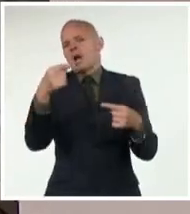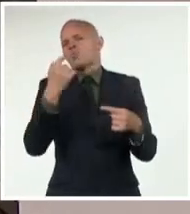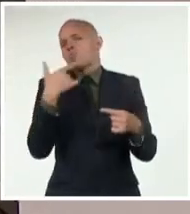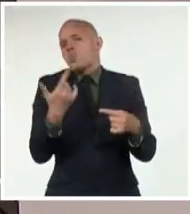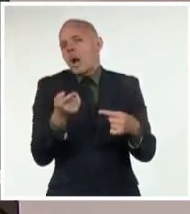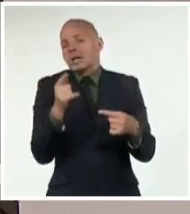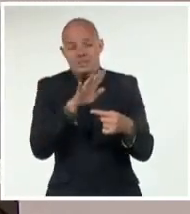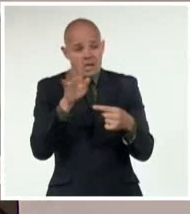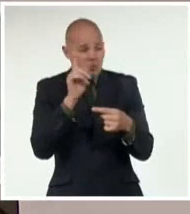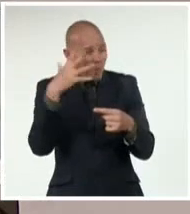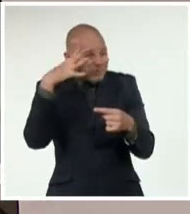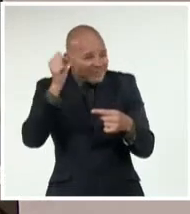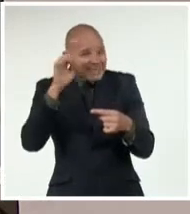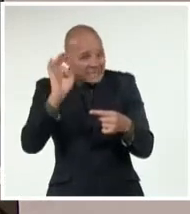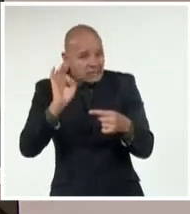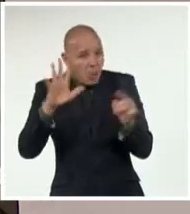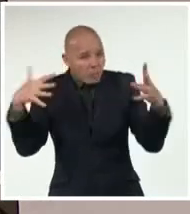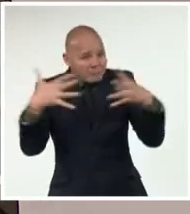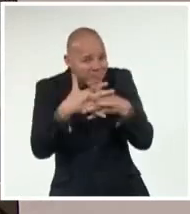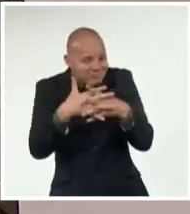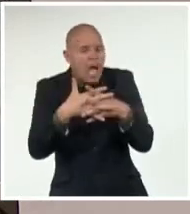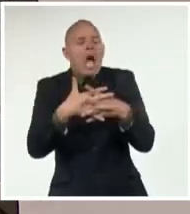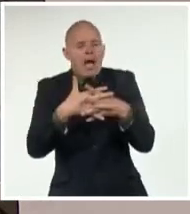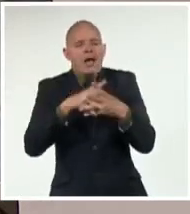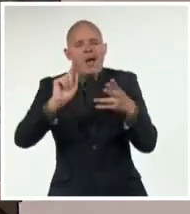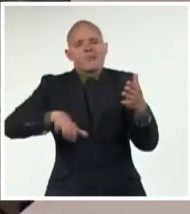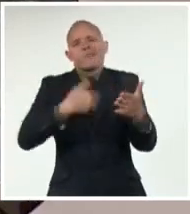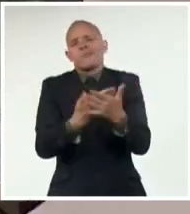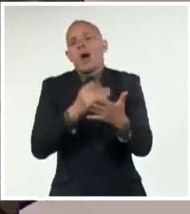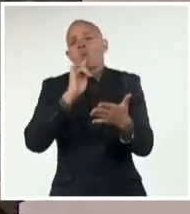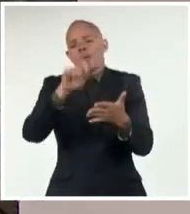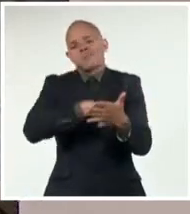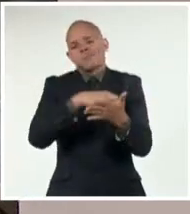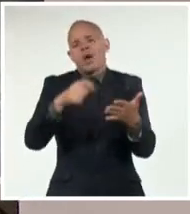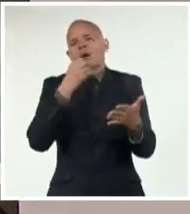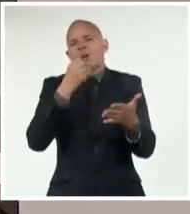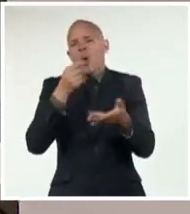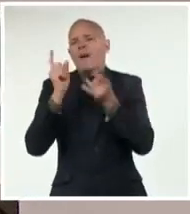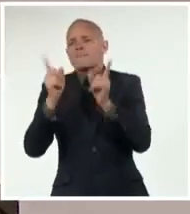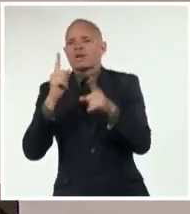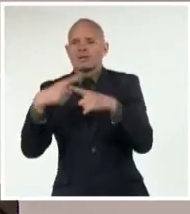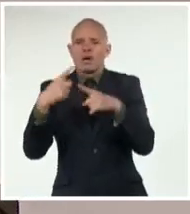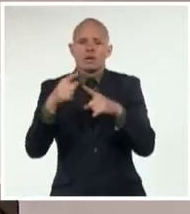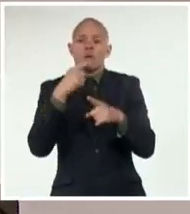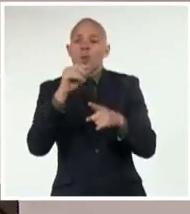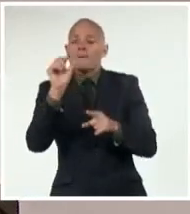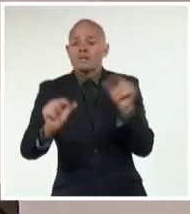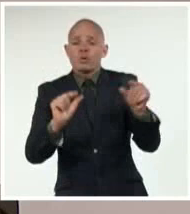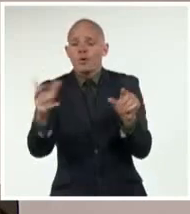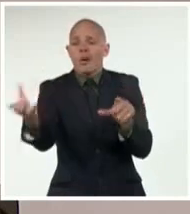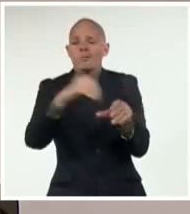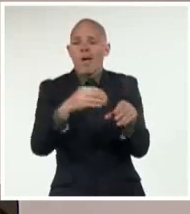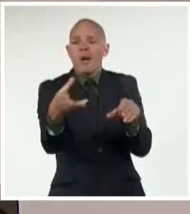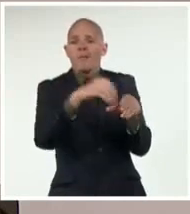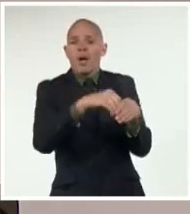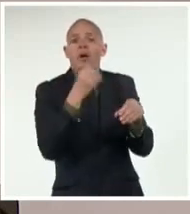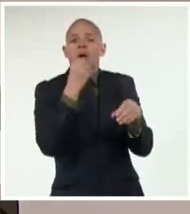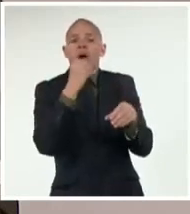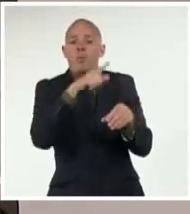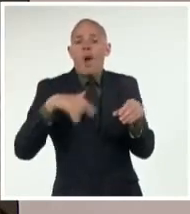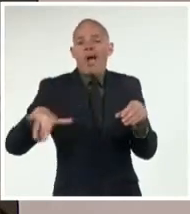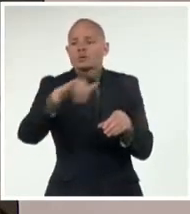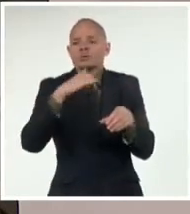y avanzar en la construcción de programas políticos que incluyan a otros sectores de sociedades cada vez más diversas en